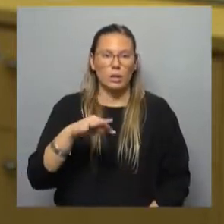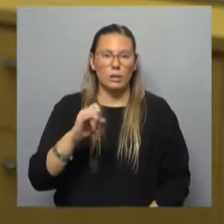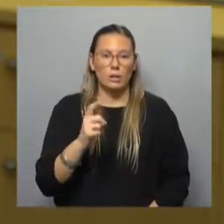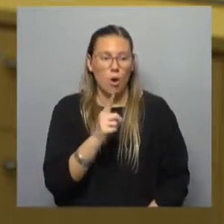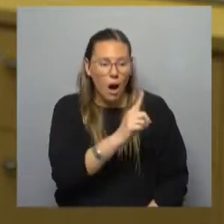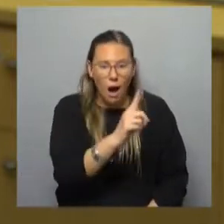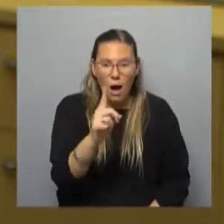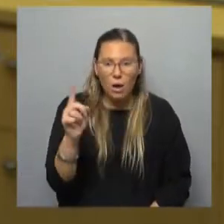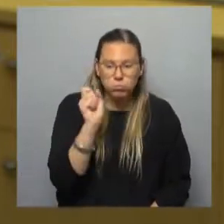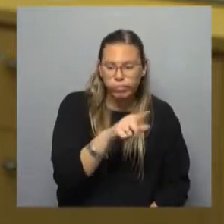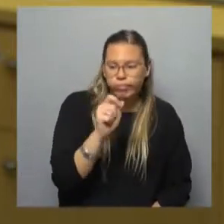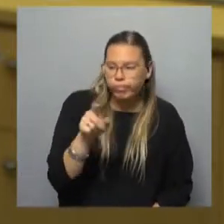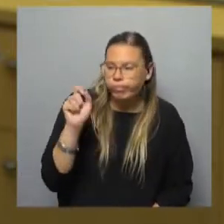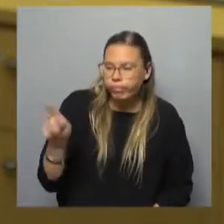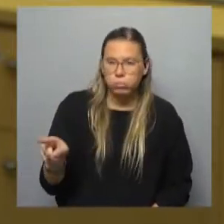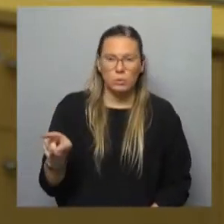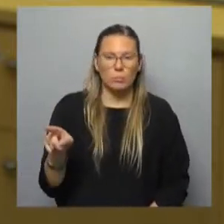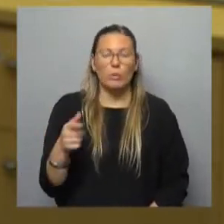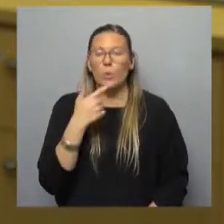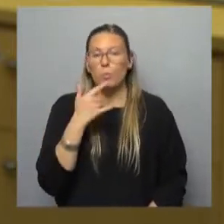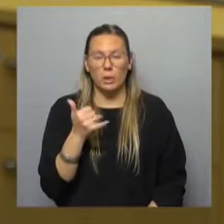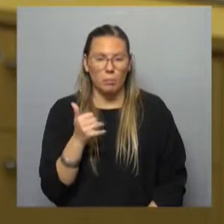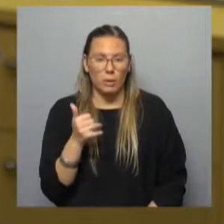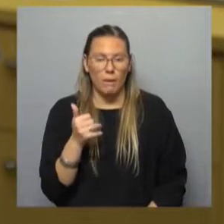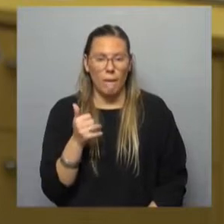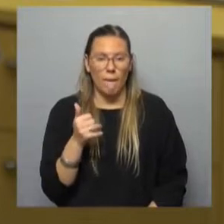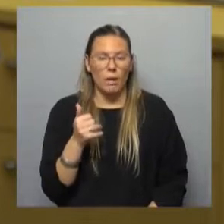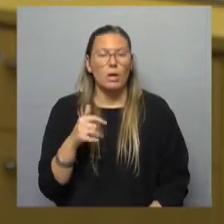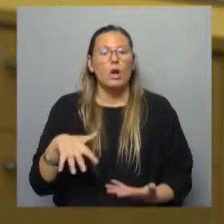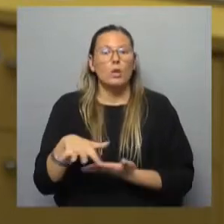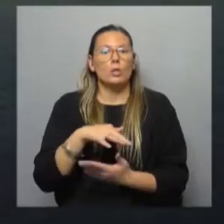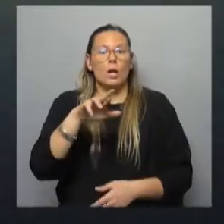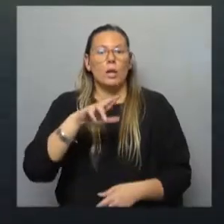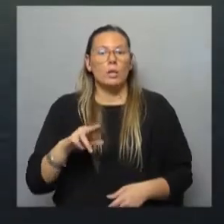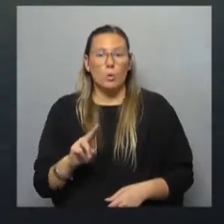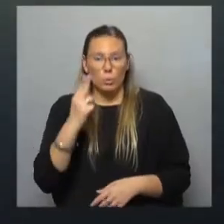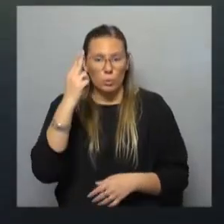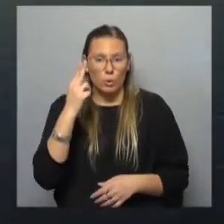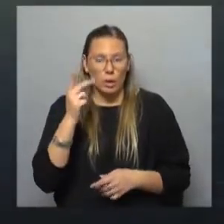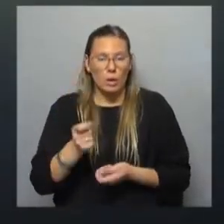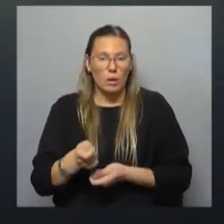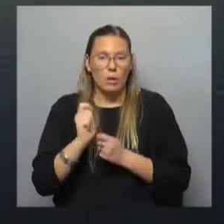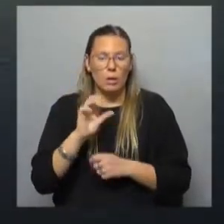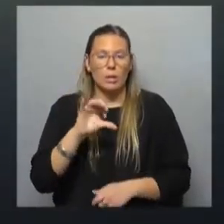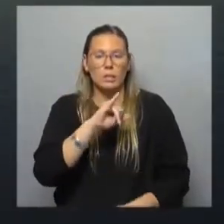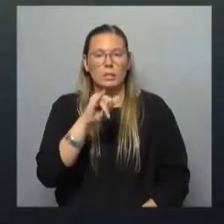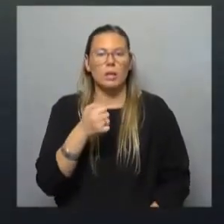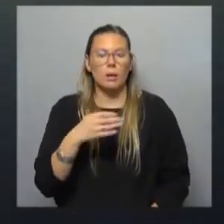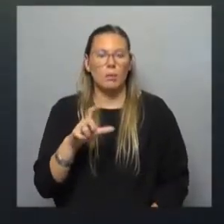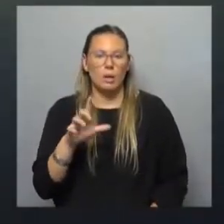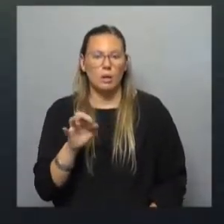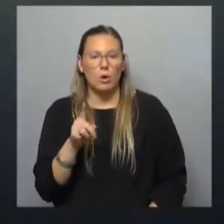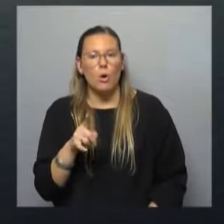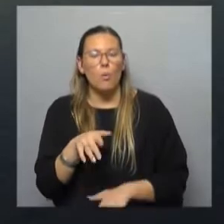esas áreas tiene peculiaridades. Por ejemplo, en la zona del río Uruguay tenemos la captura del sábalo, que es una de